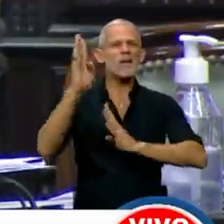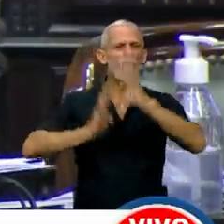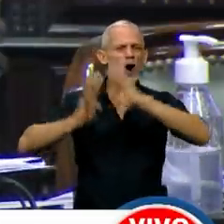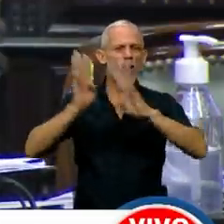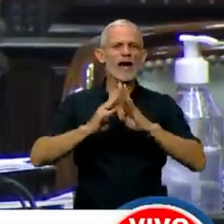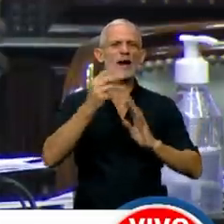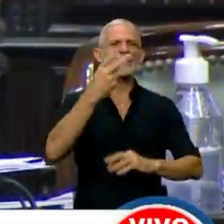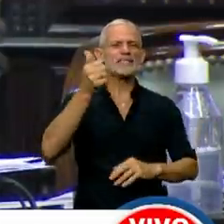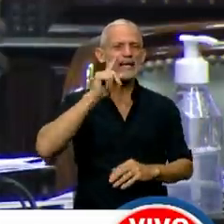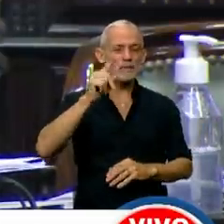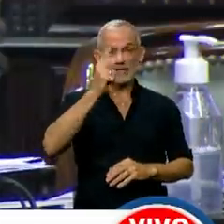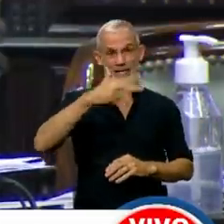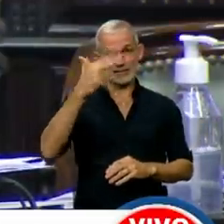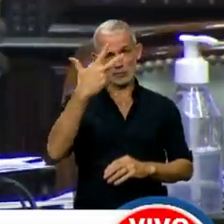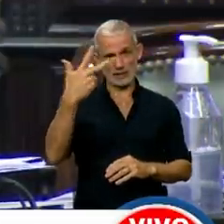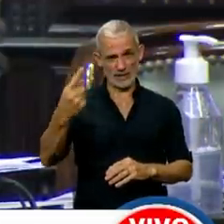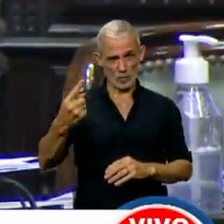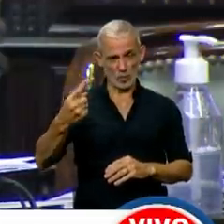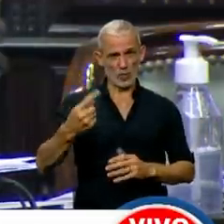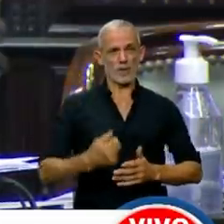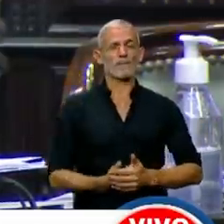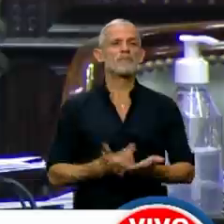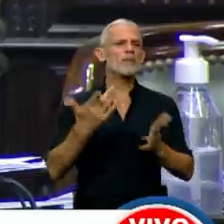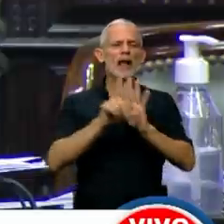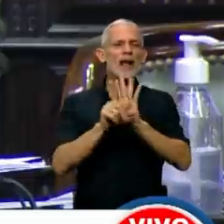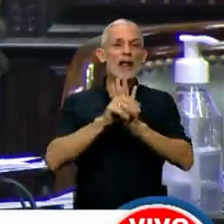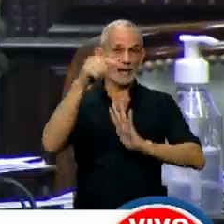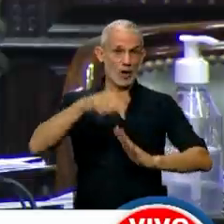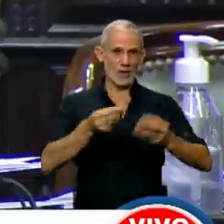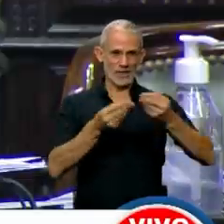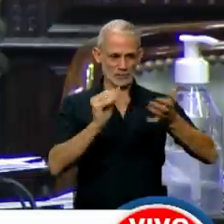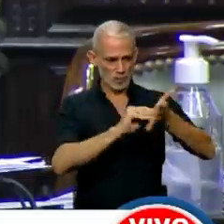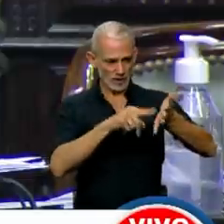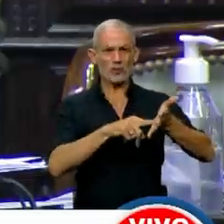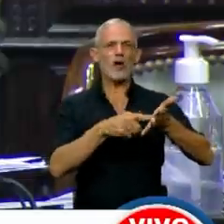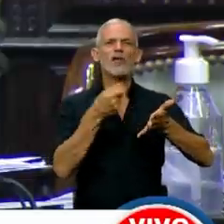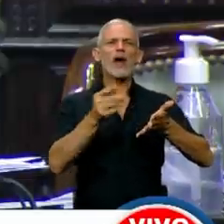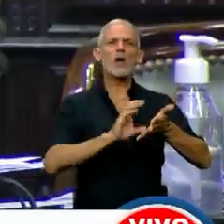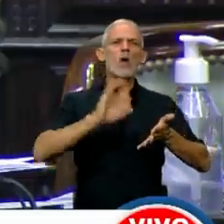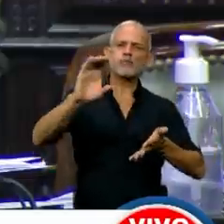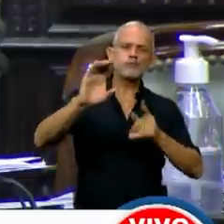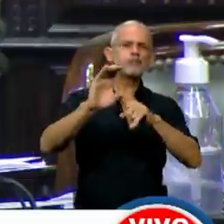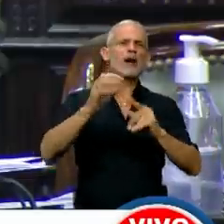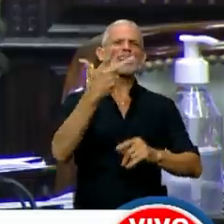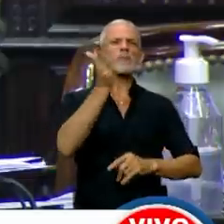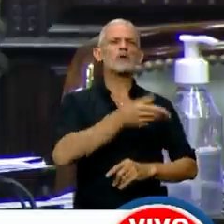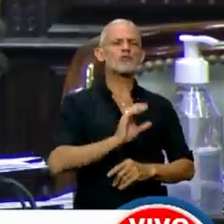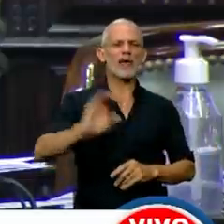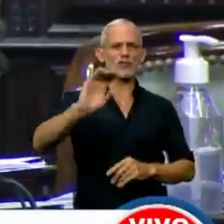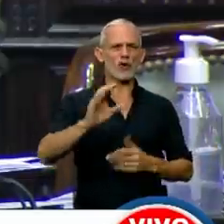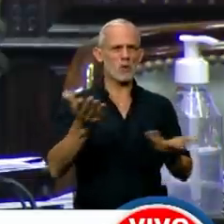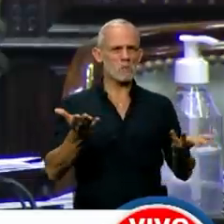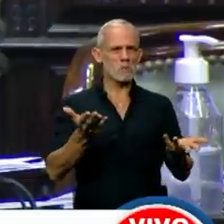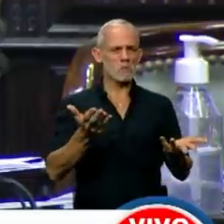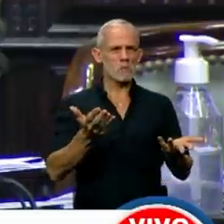la ley 26331 una ley que hoy en el presupuesto se le asigna sólo el 3% de lo que